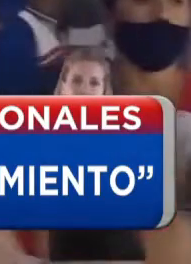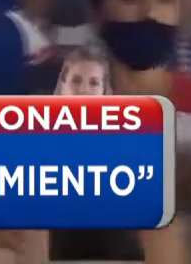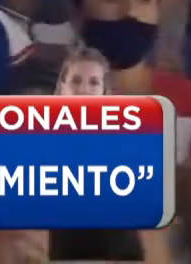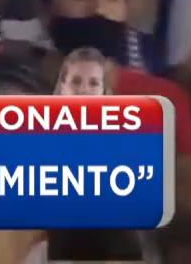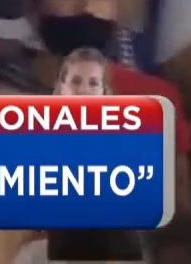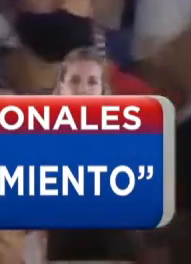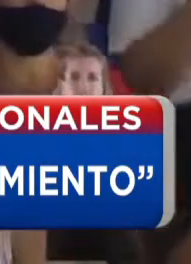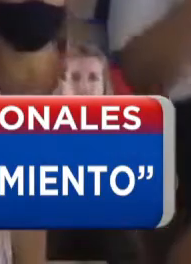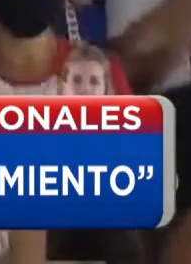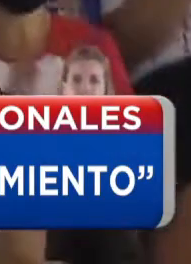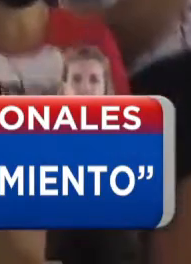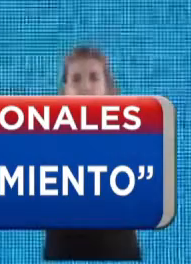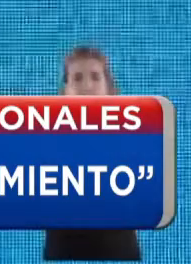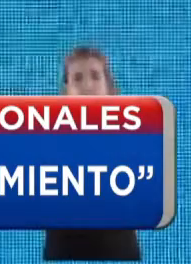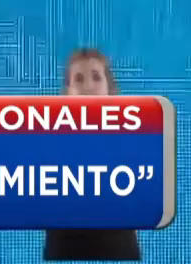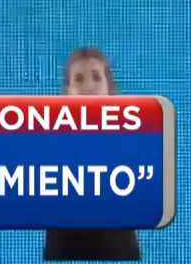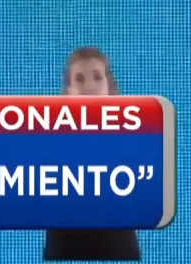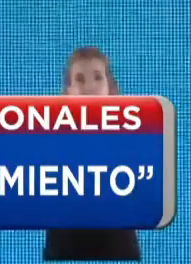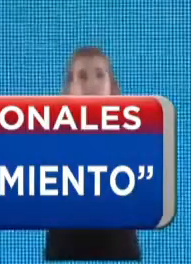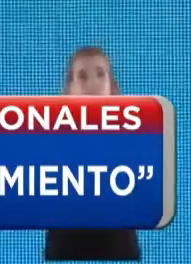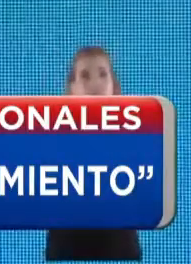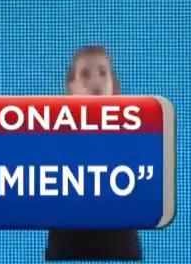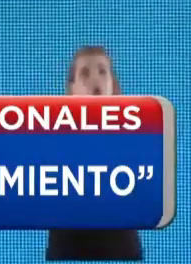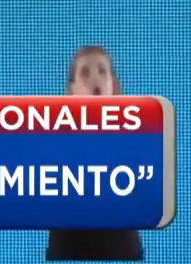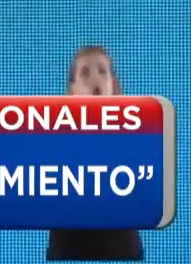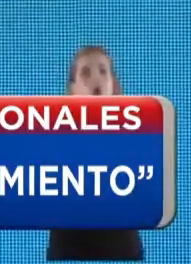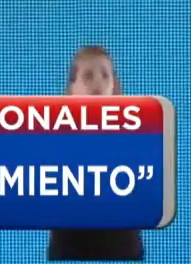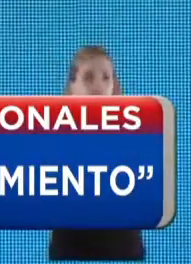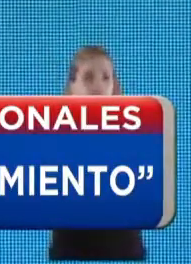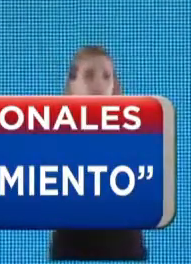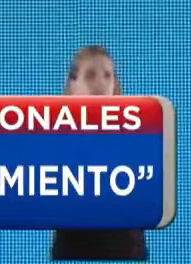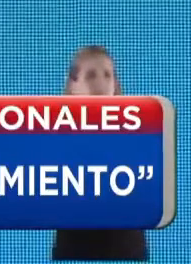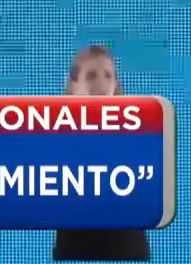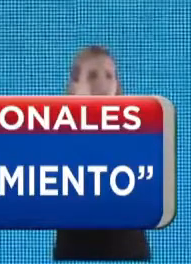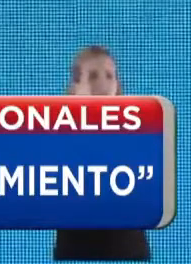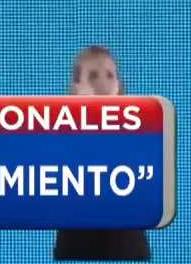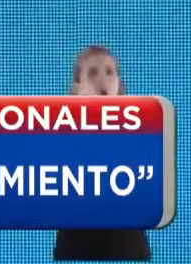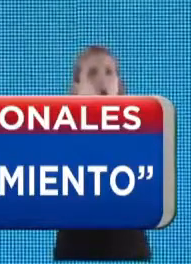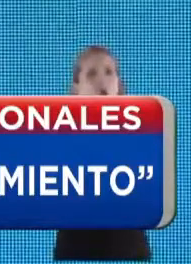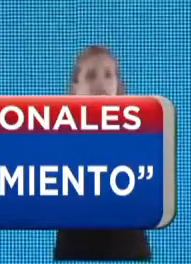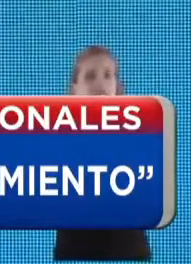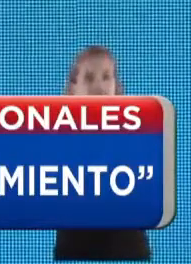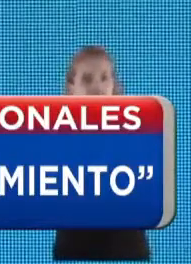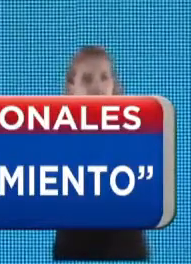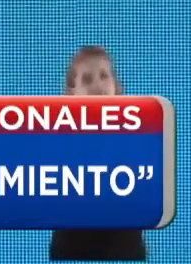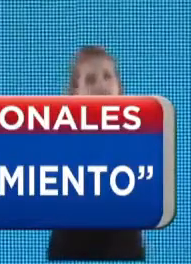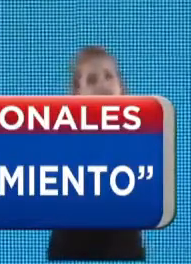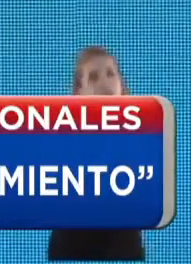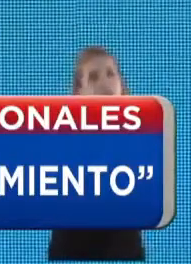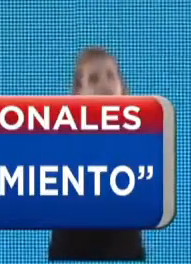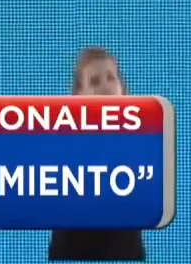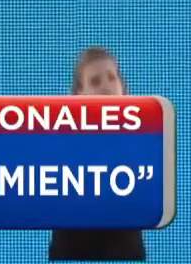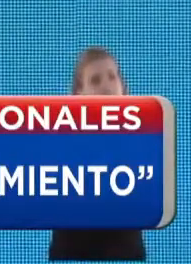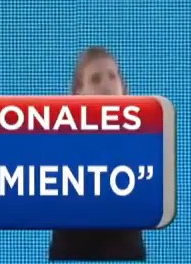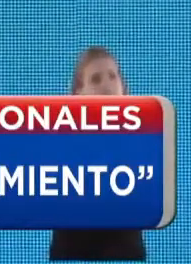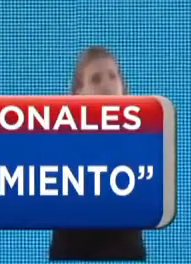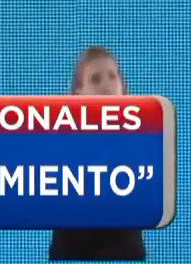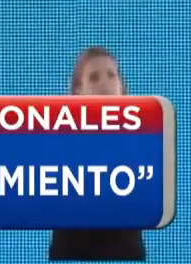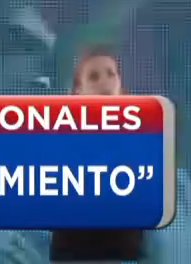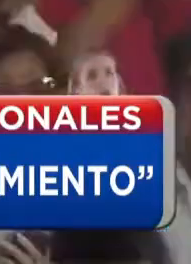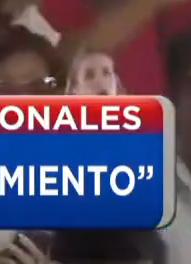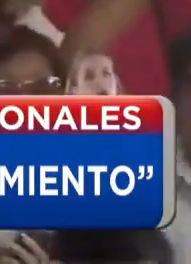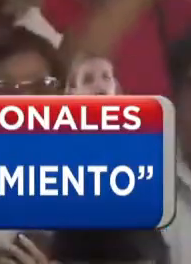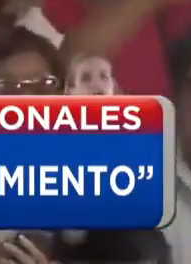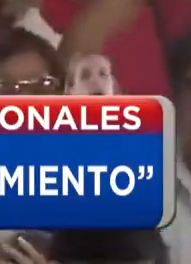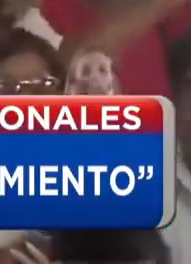Y que los jubilados estén muy tranquilos, porque sus jubilaciones seguiremos trabajando para que mejoren día a día. Y